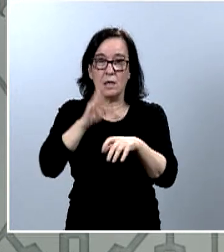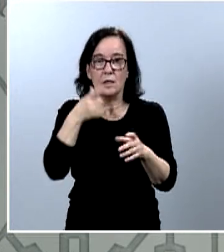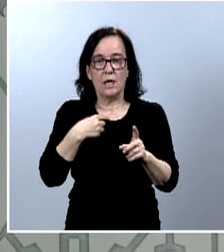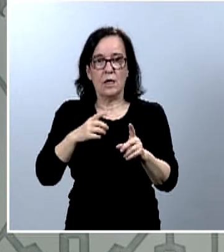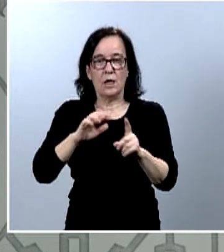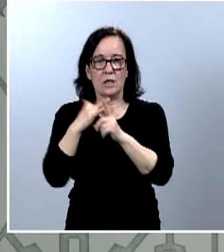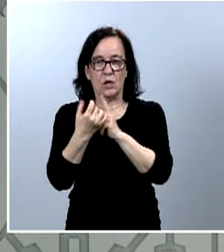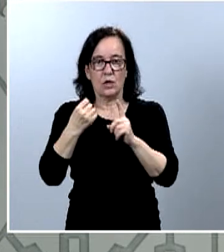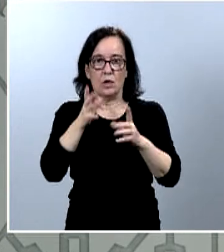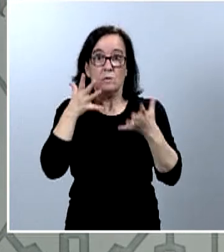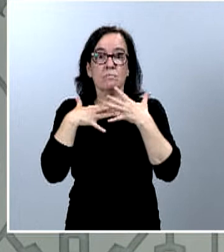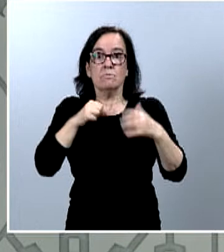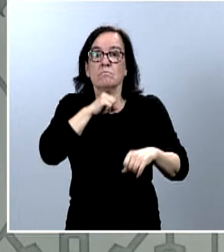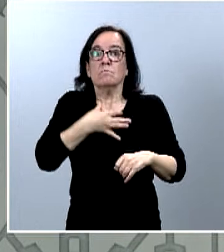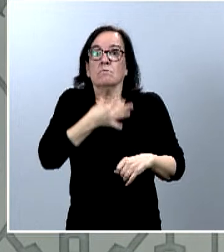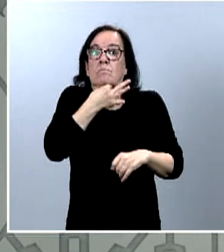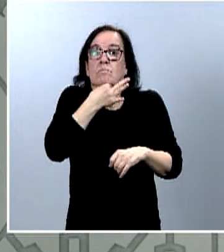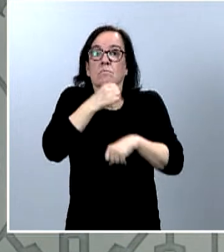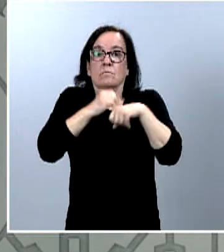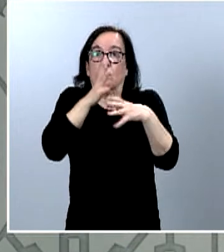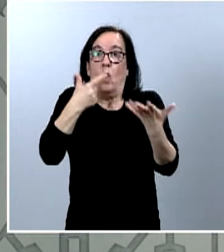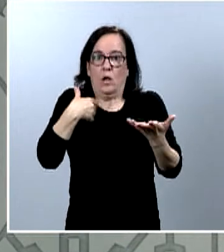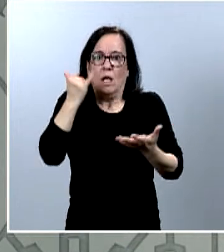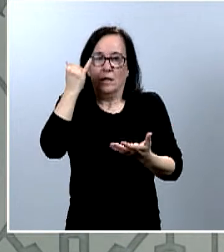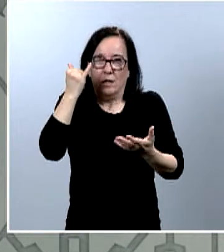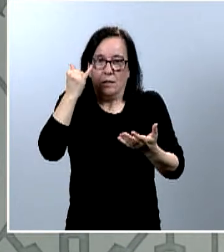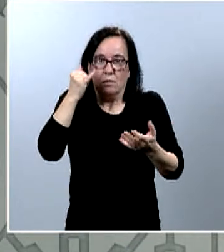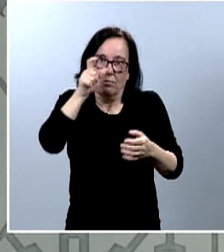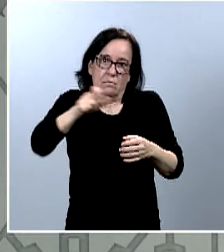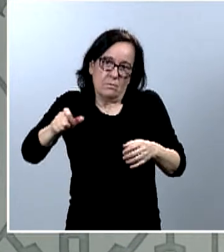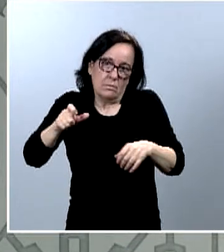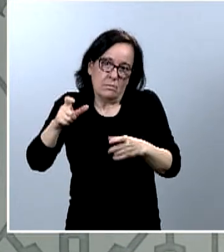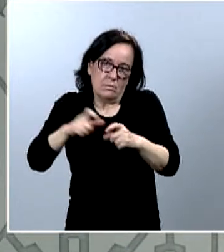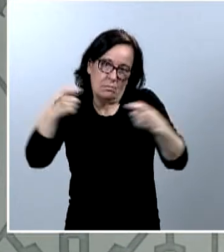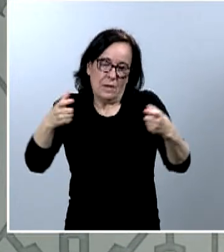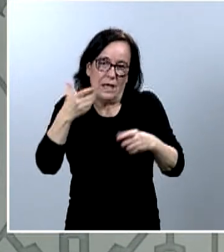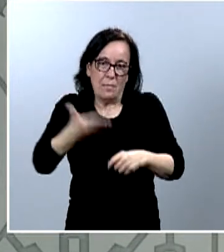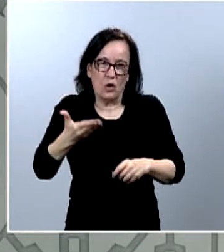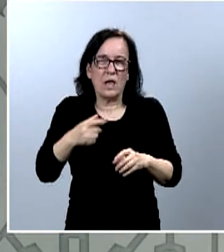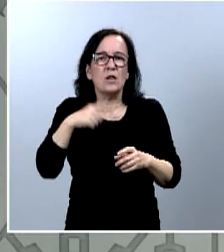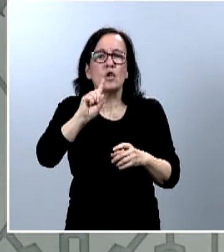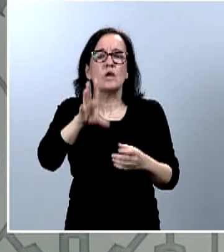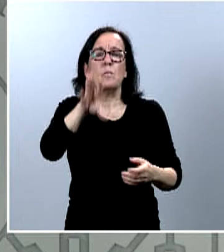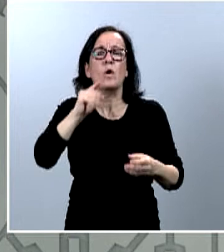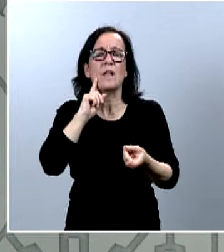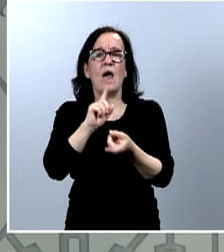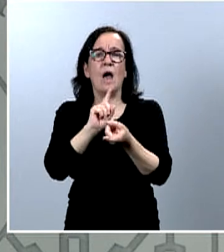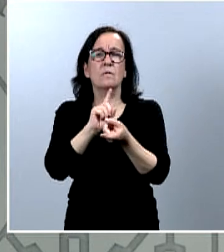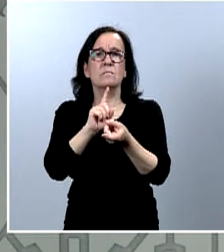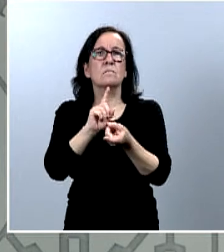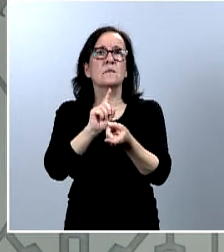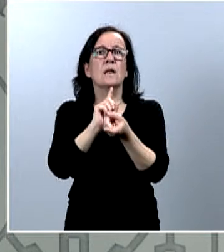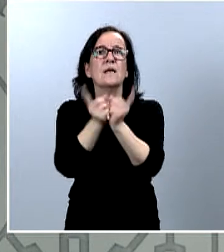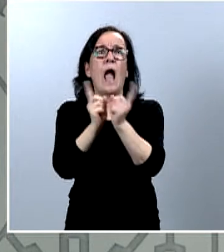el volumen todavía que hay de casos importante. Esto se tiene que entender. No se pueden hacer los cambios instantáneamente, no por